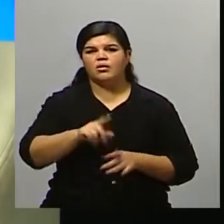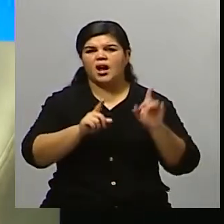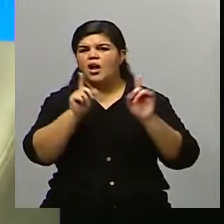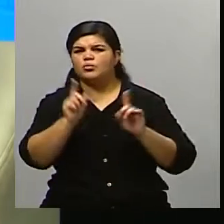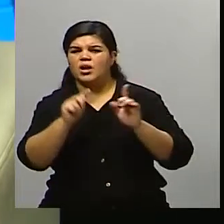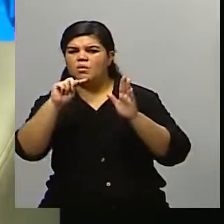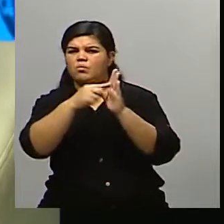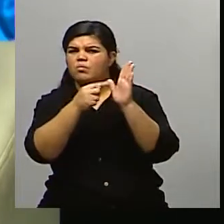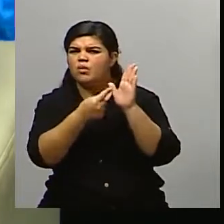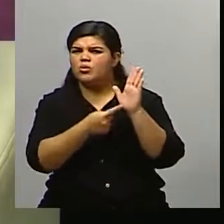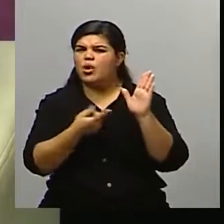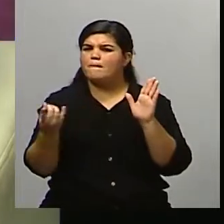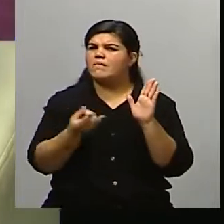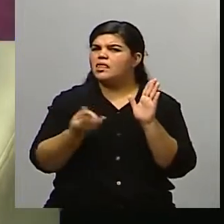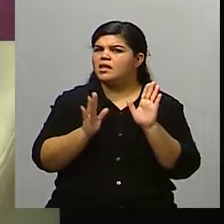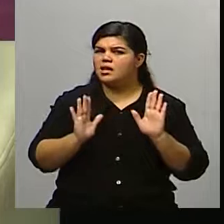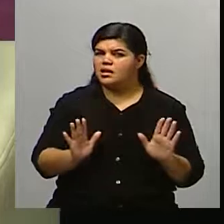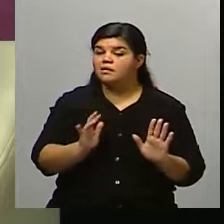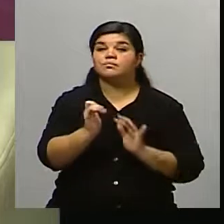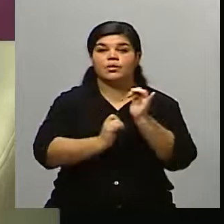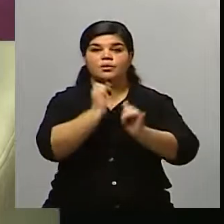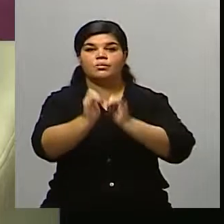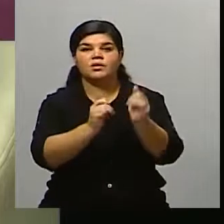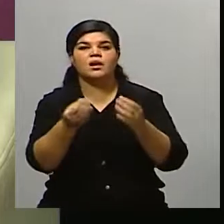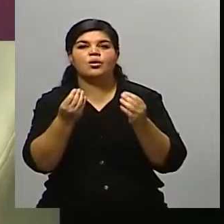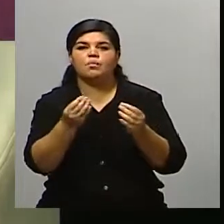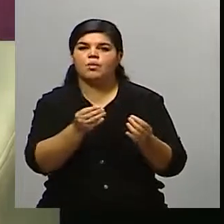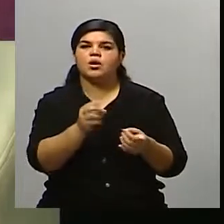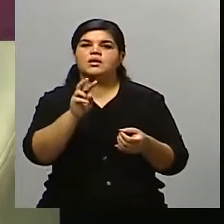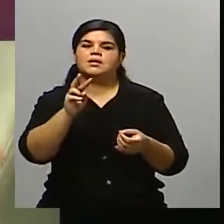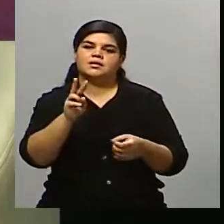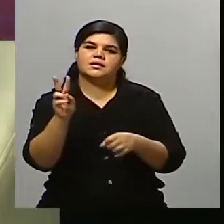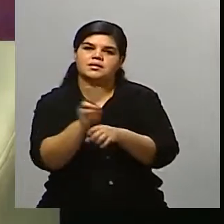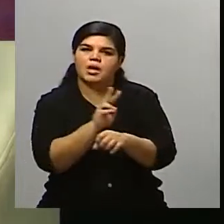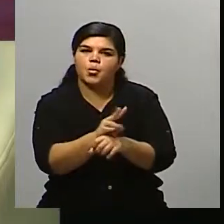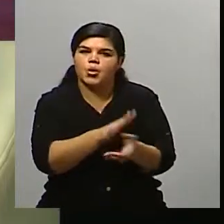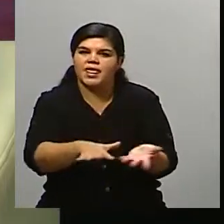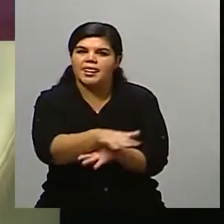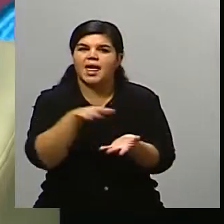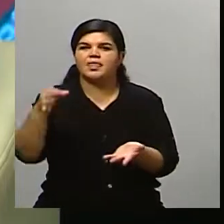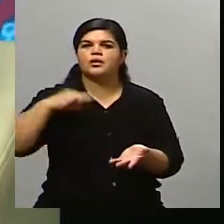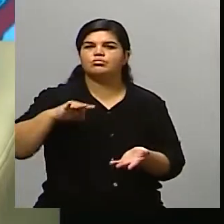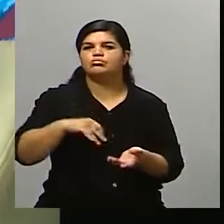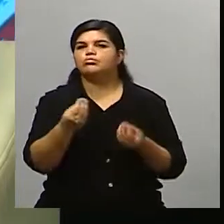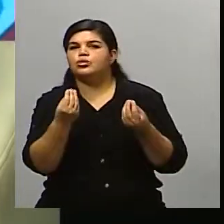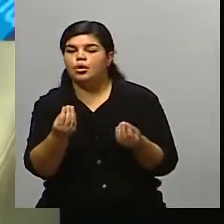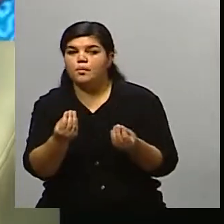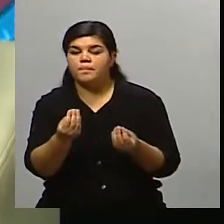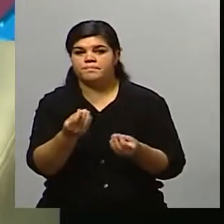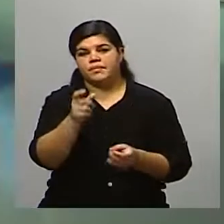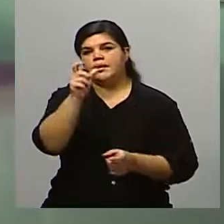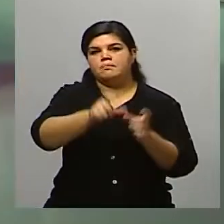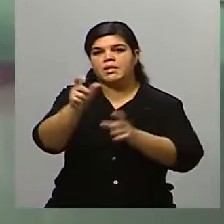y es que entender cómo se financia el sistema de seguridad social, ¿no? Es en parte aportes y contribuciones de trabajadores y